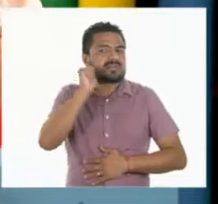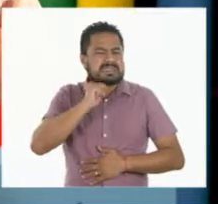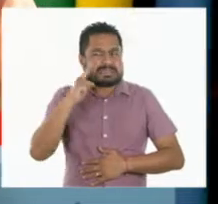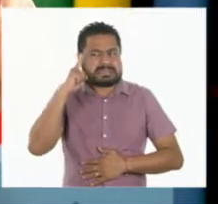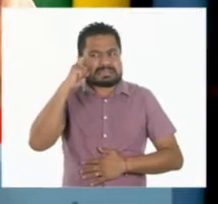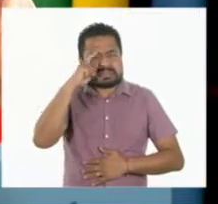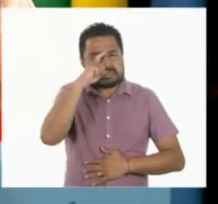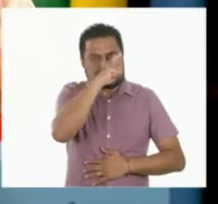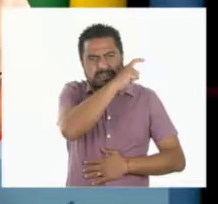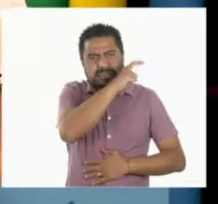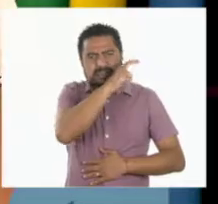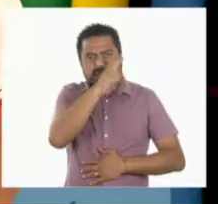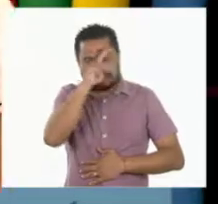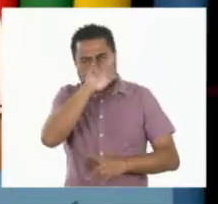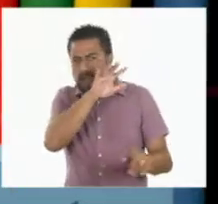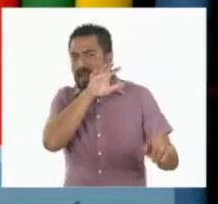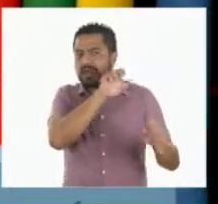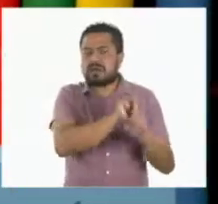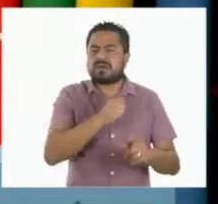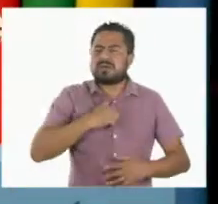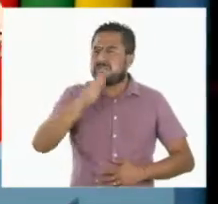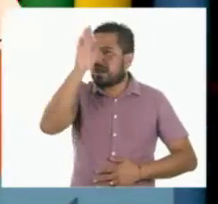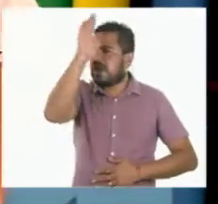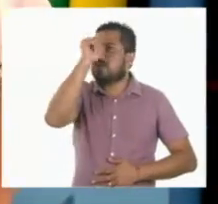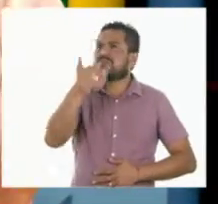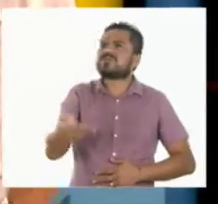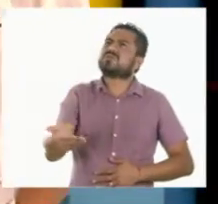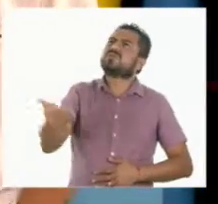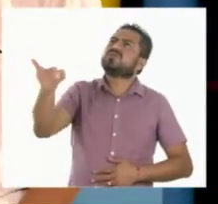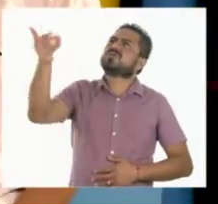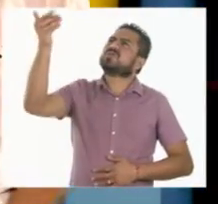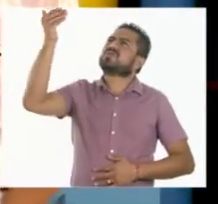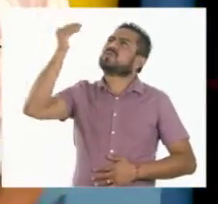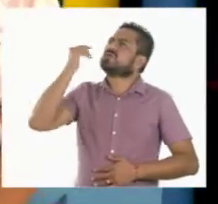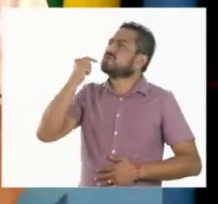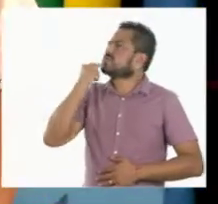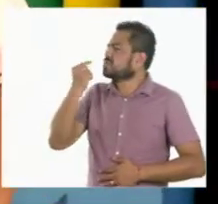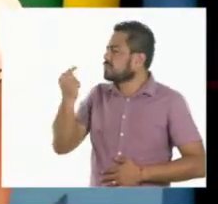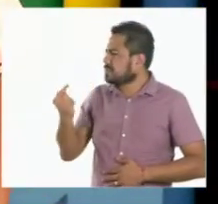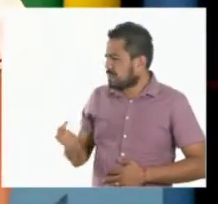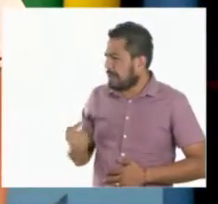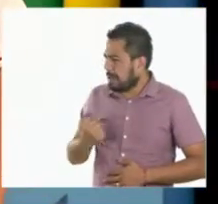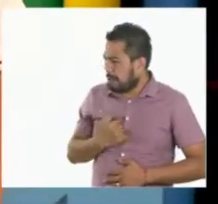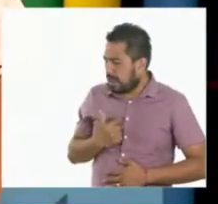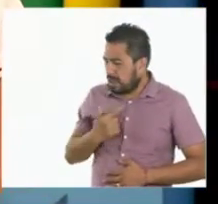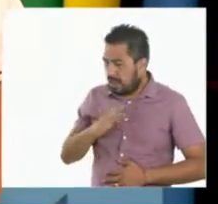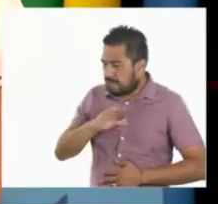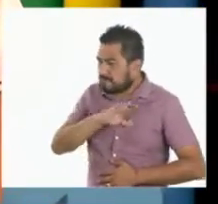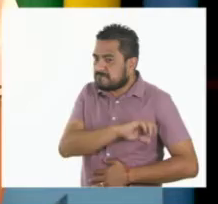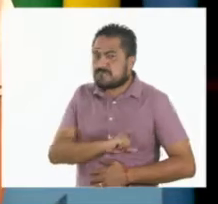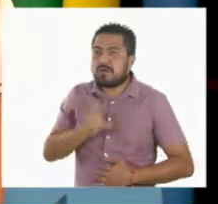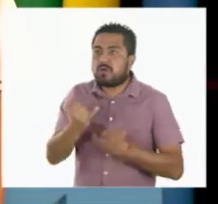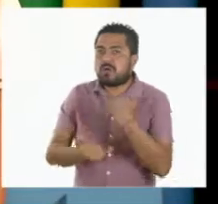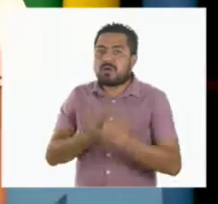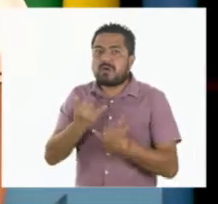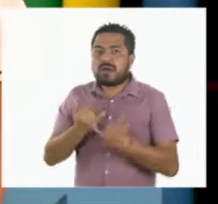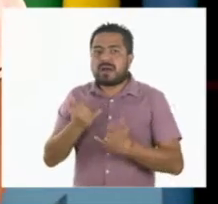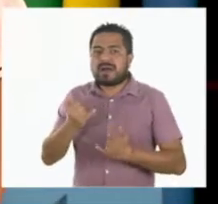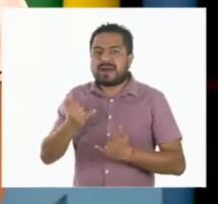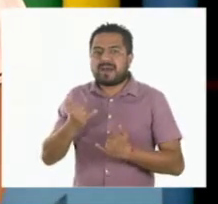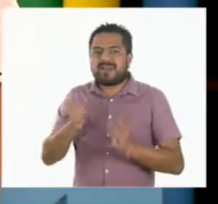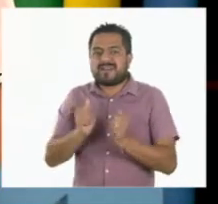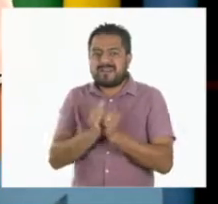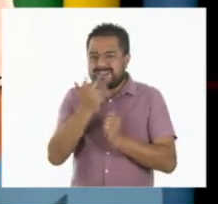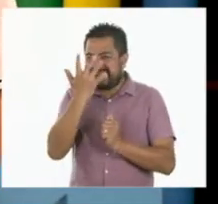dificultades. Yo me acuerdo que cuando era niño, a mí me gustaba mucho jugar a hacer caminar mis